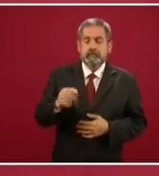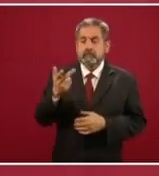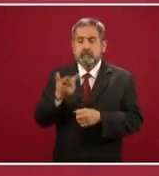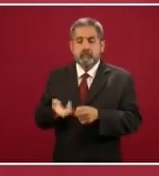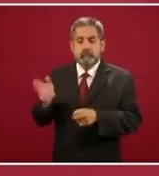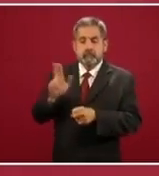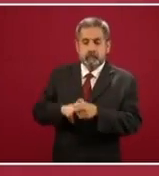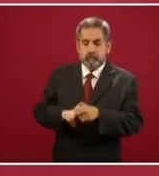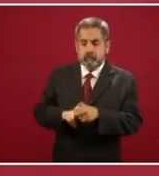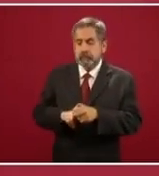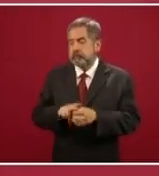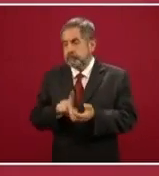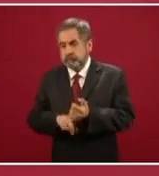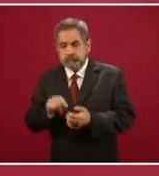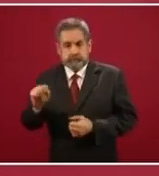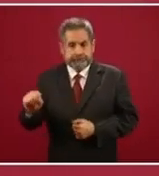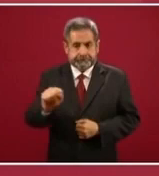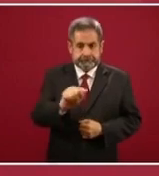en